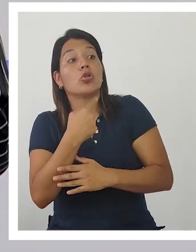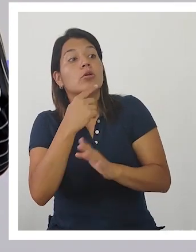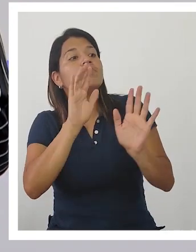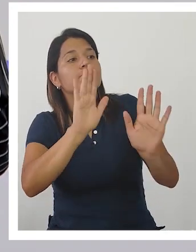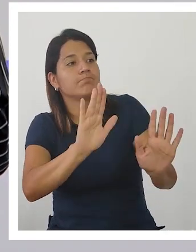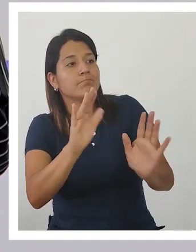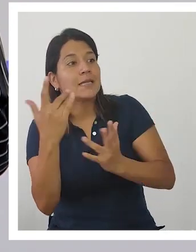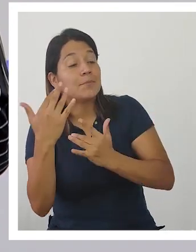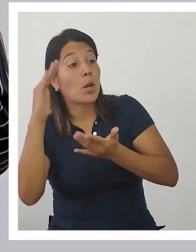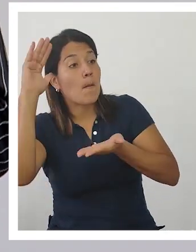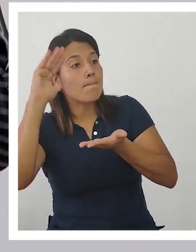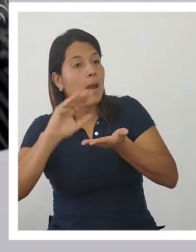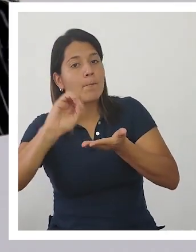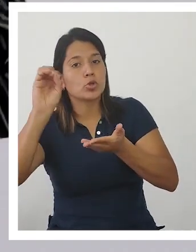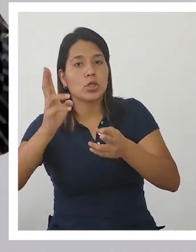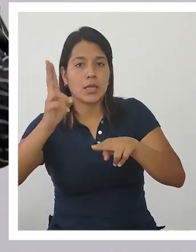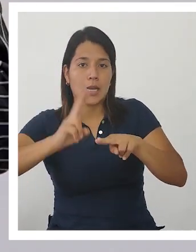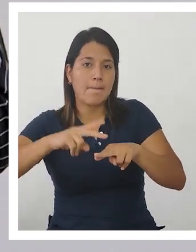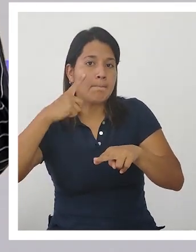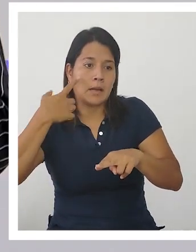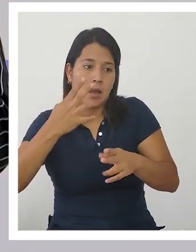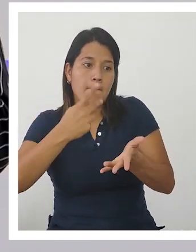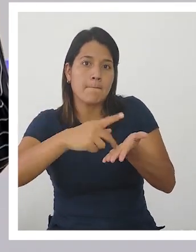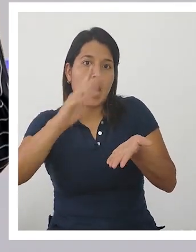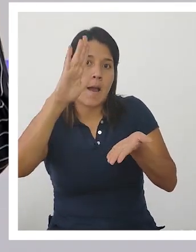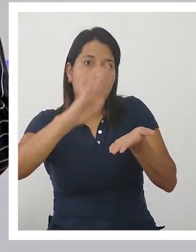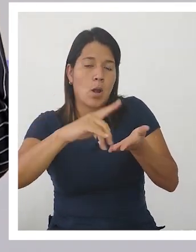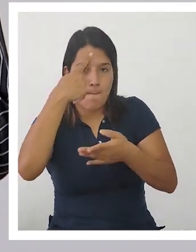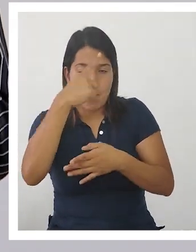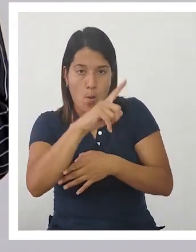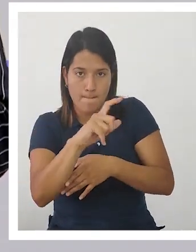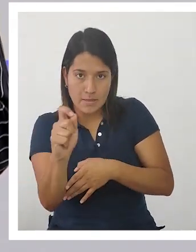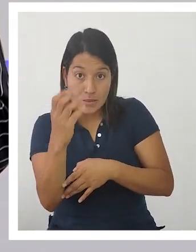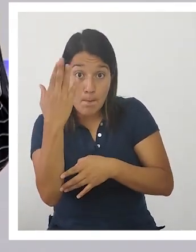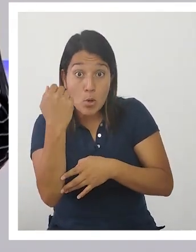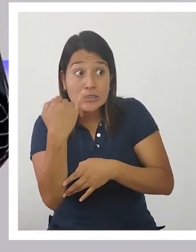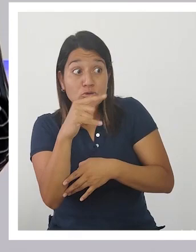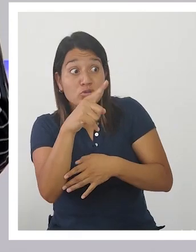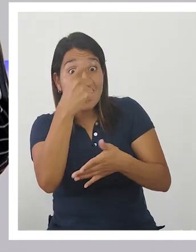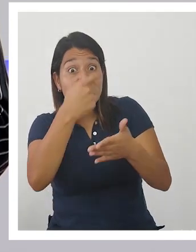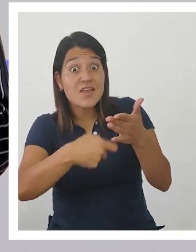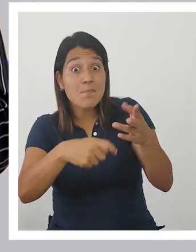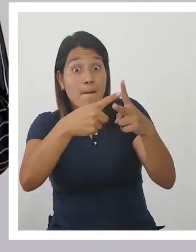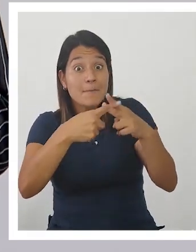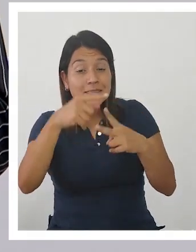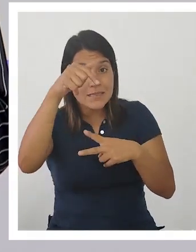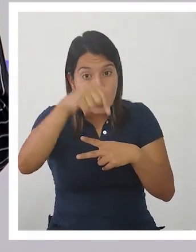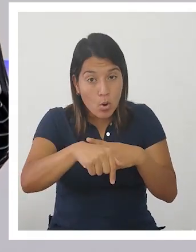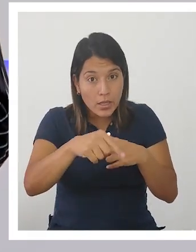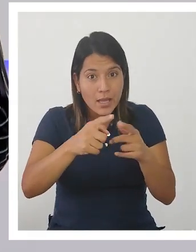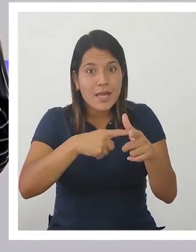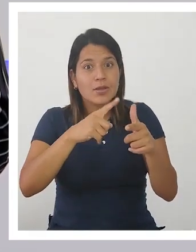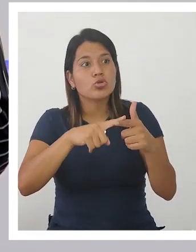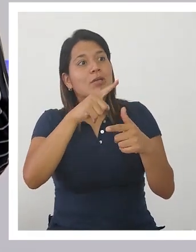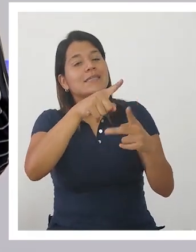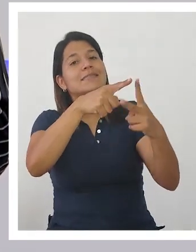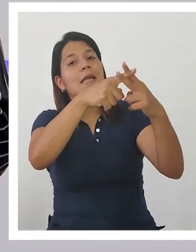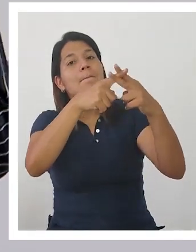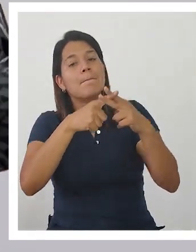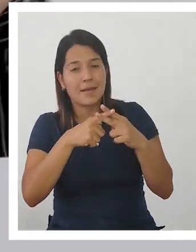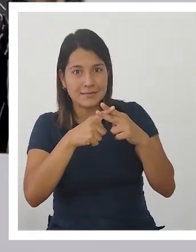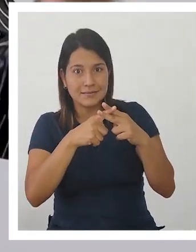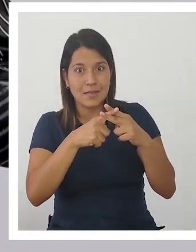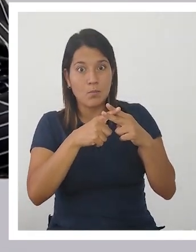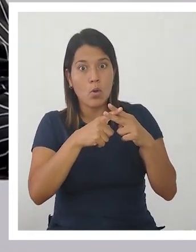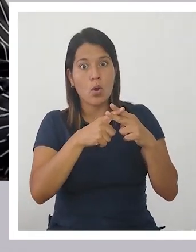quede más baja. Porque si vos firmas un crédito el día de hoy, ese crédito va a ser con una tasa fija por lo menos 2 o 3 años, obviamente.